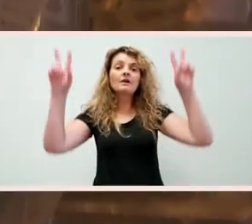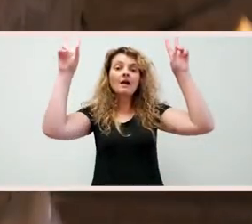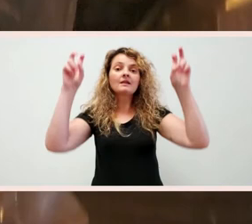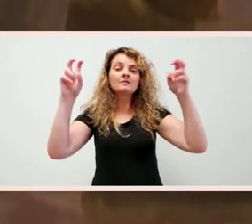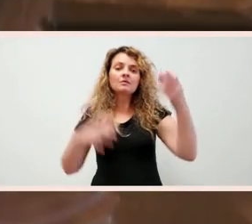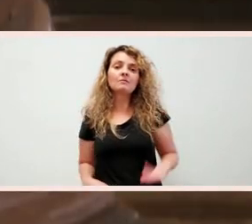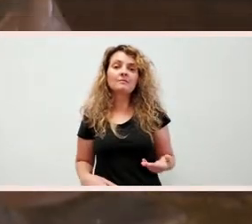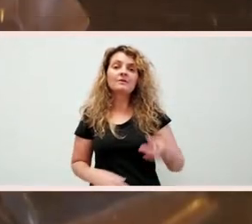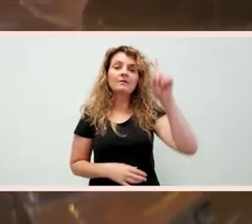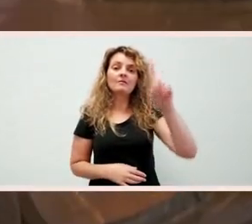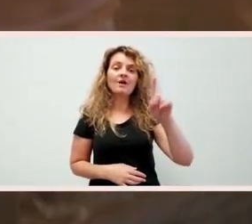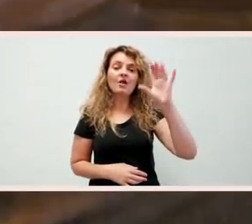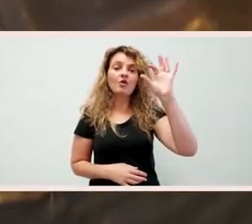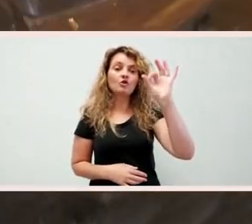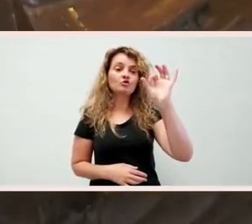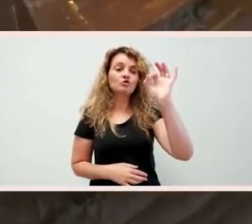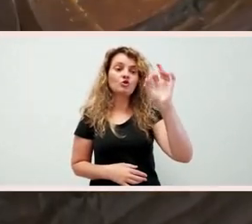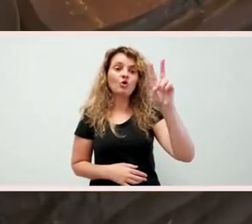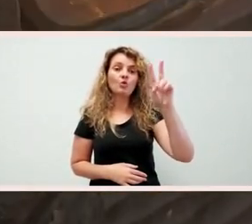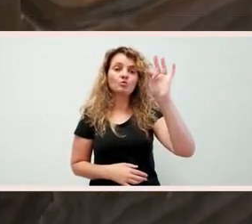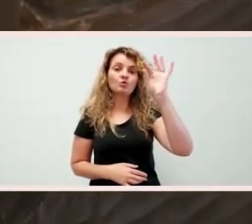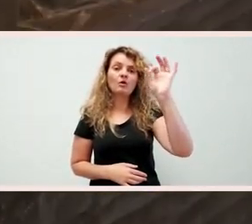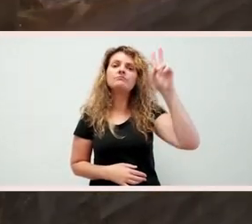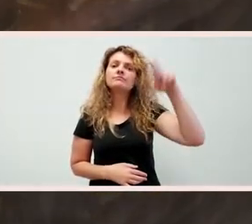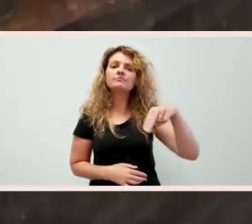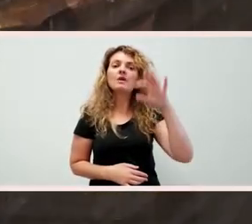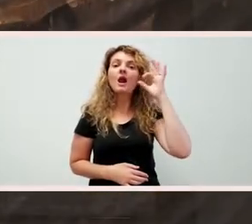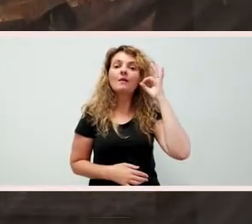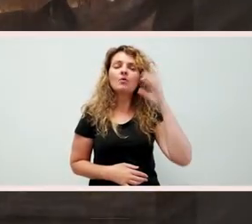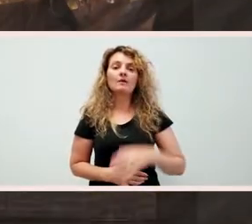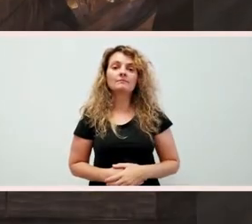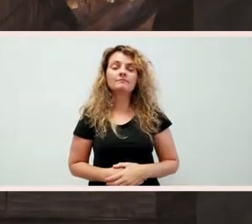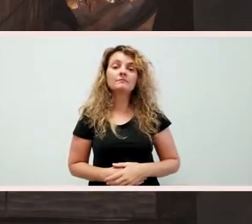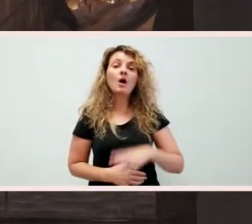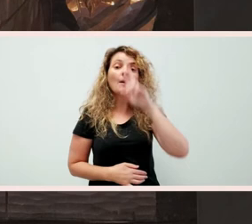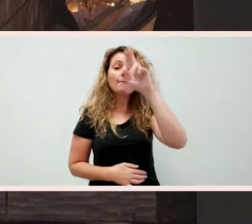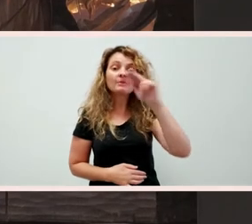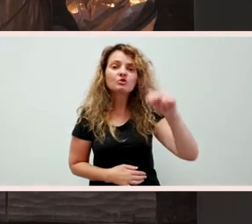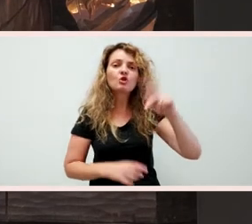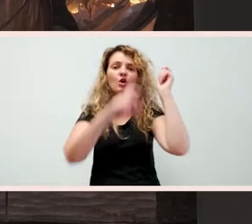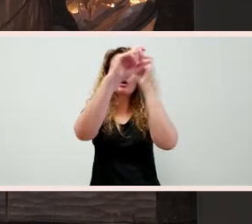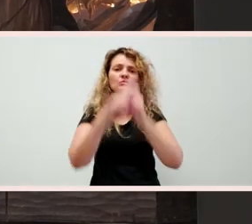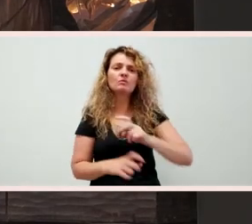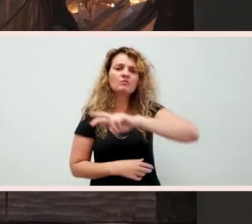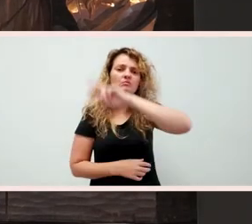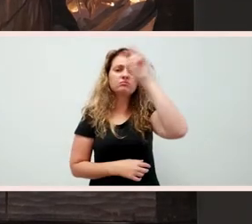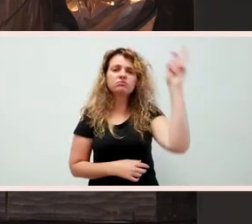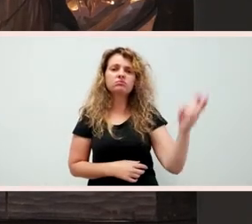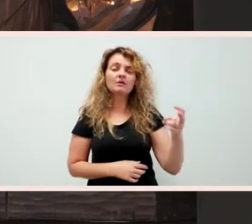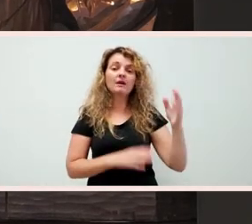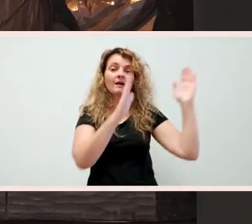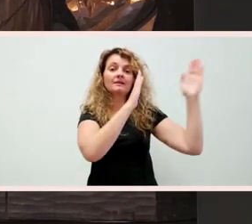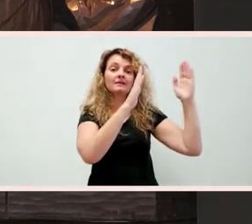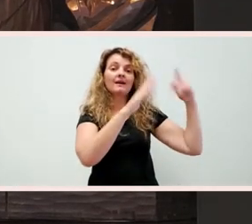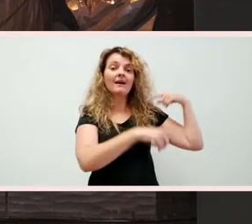Vemos como a temática principal da obra de Souto foi a muller. Tanto de Souto como de outros artistas, tanto pintores